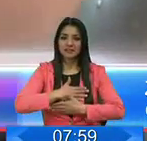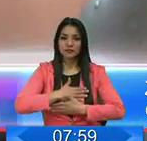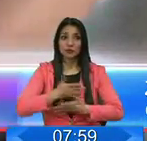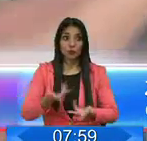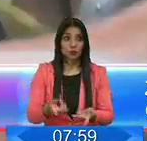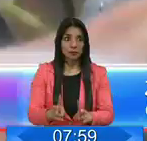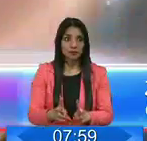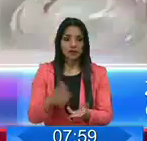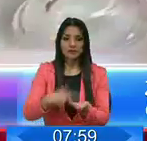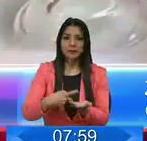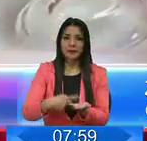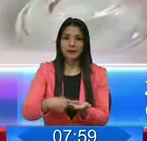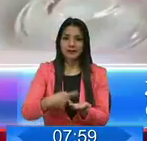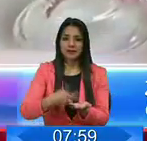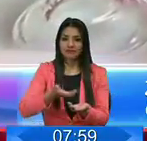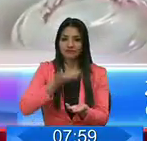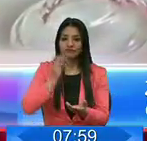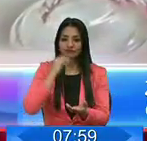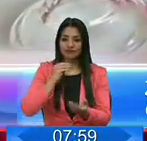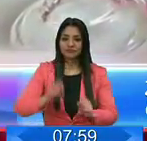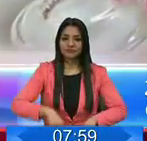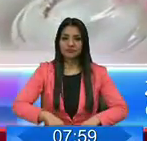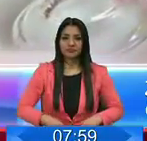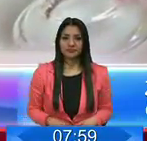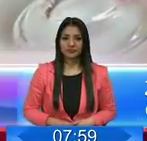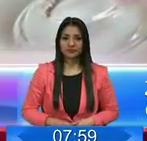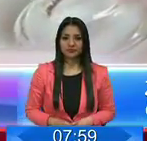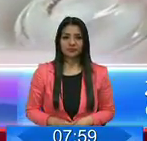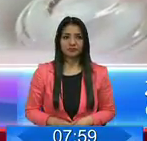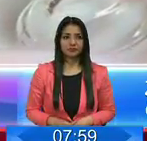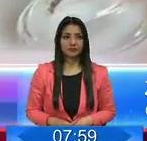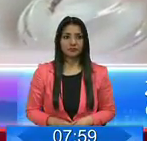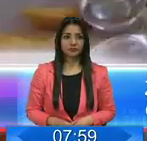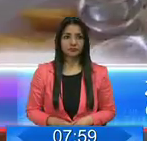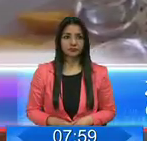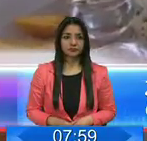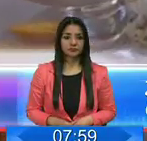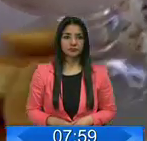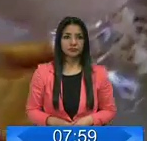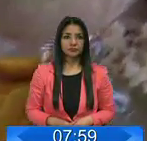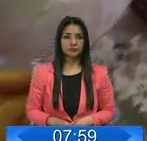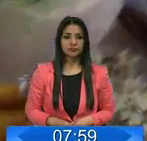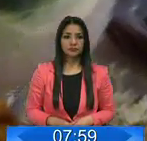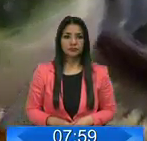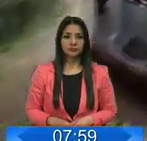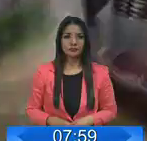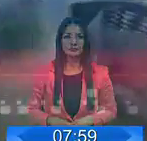ceviche. En Zamora Chinchipe informó Marcela Constante Brito.